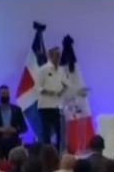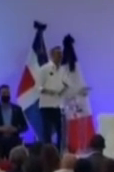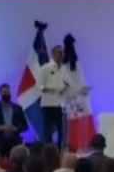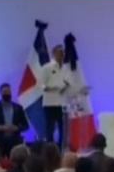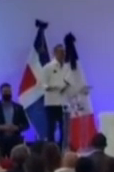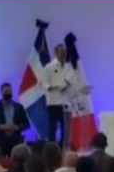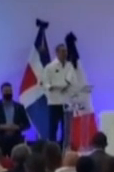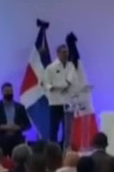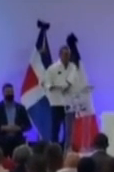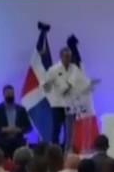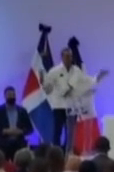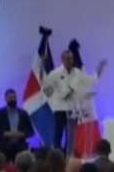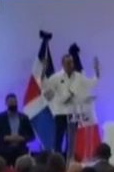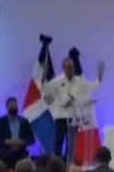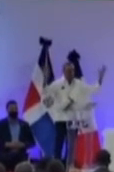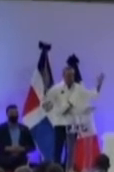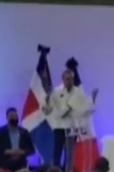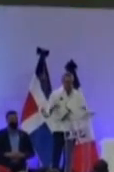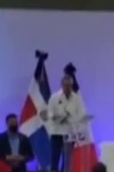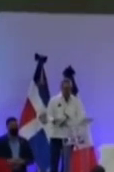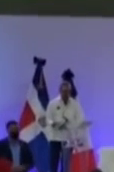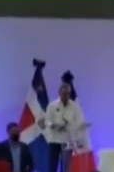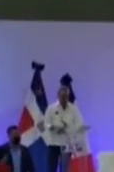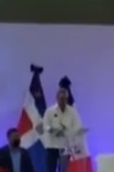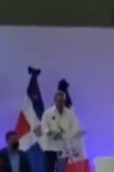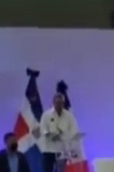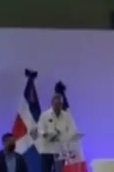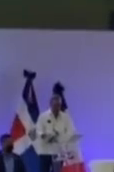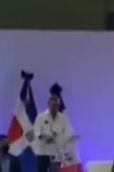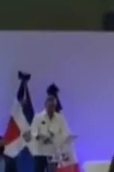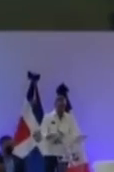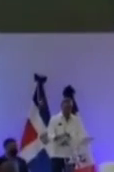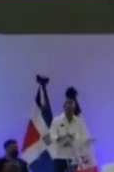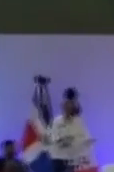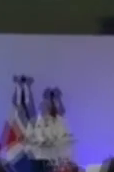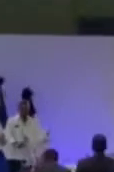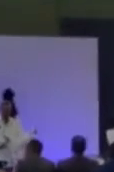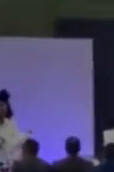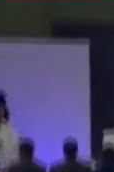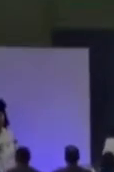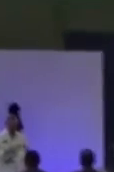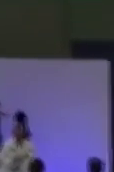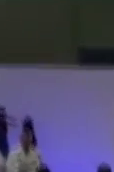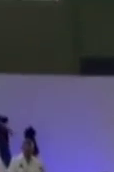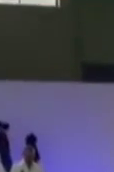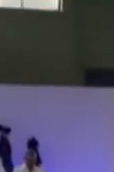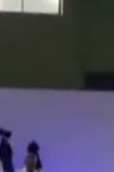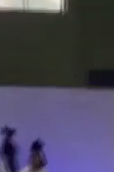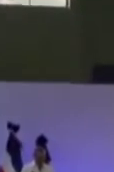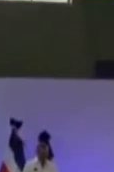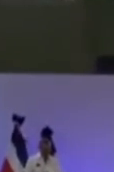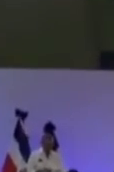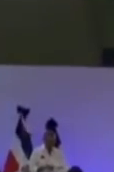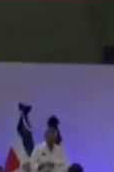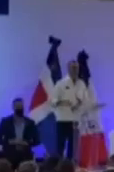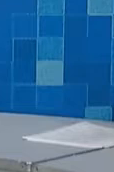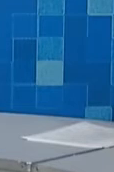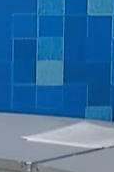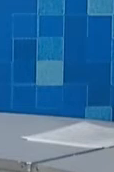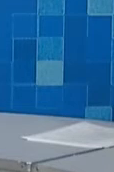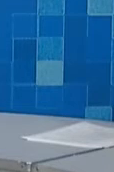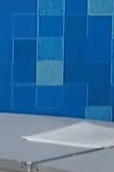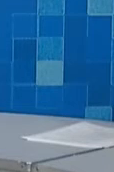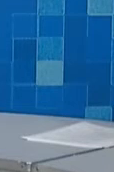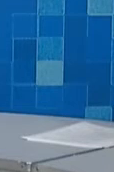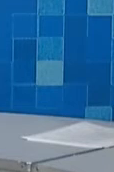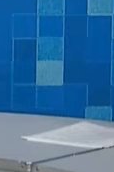una vacuna encoger y hable de eso es cosas ignorante que esté hablando acá mañana de la vacuna